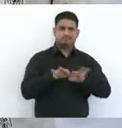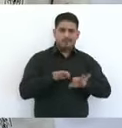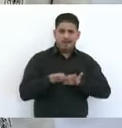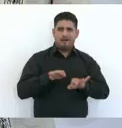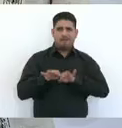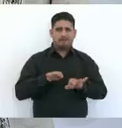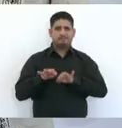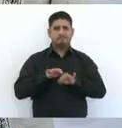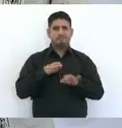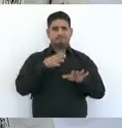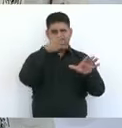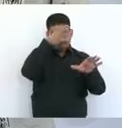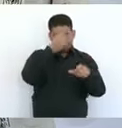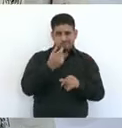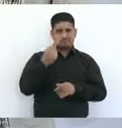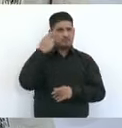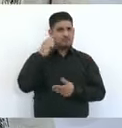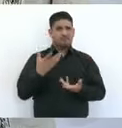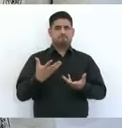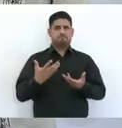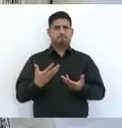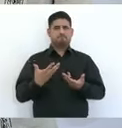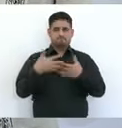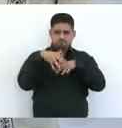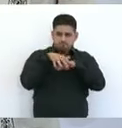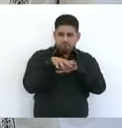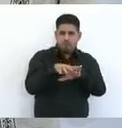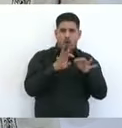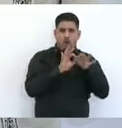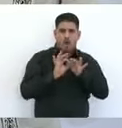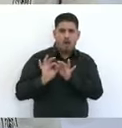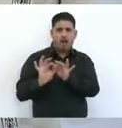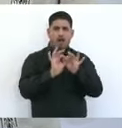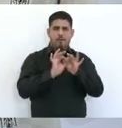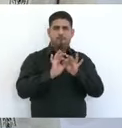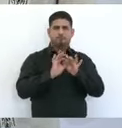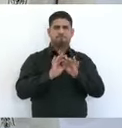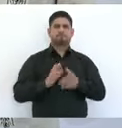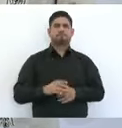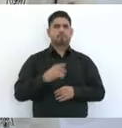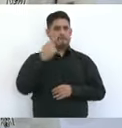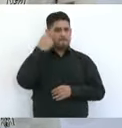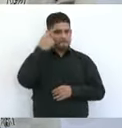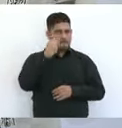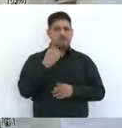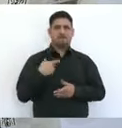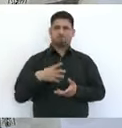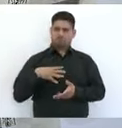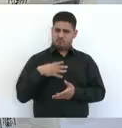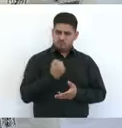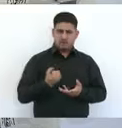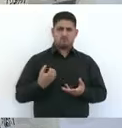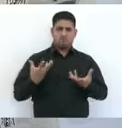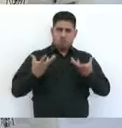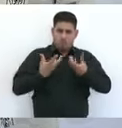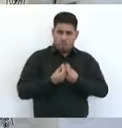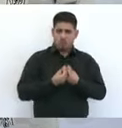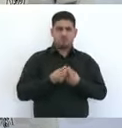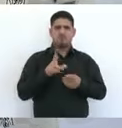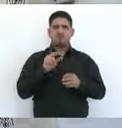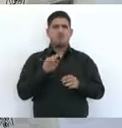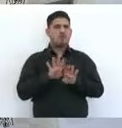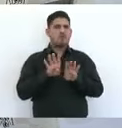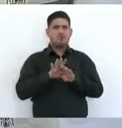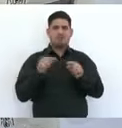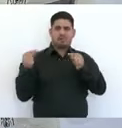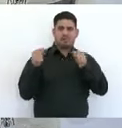de manera muy armónica, muy institucional, sumando esfuerzos sin regateos